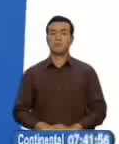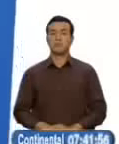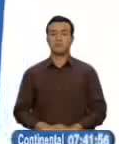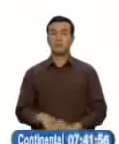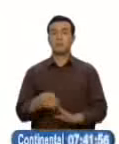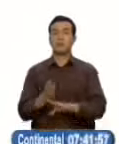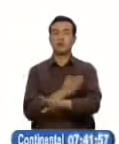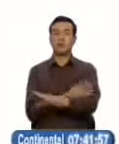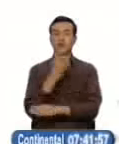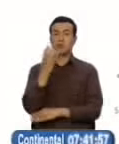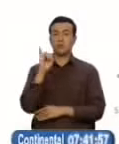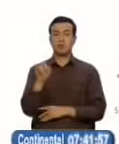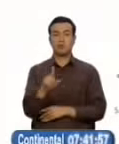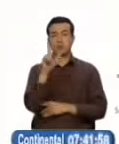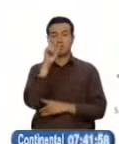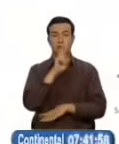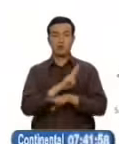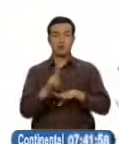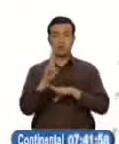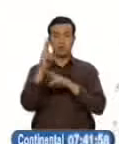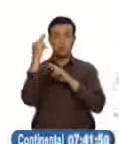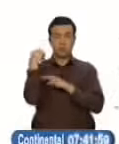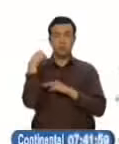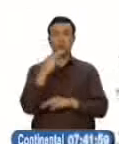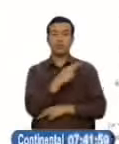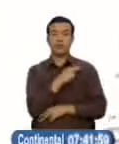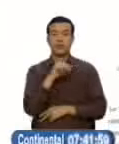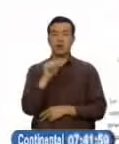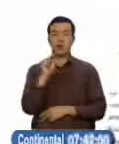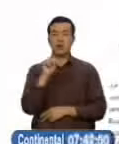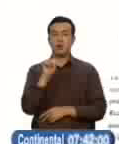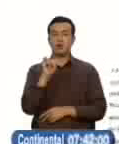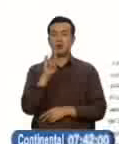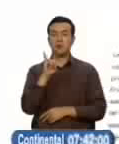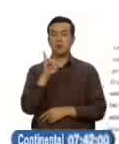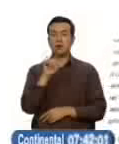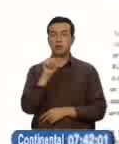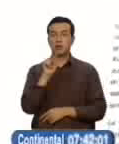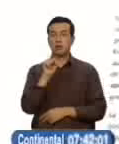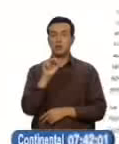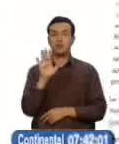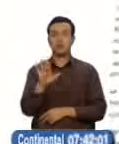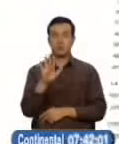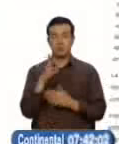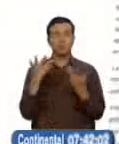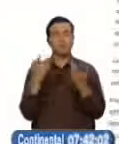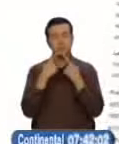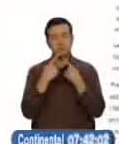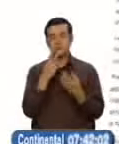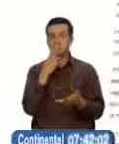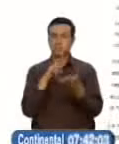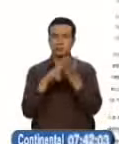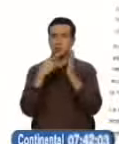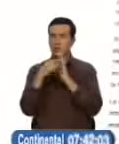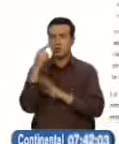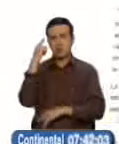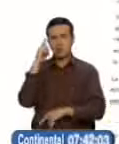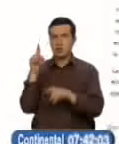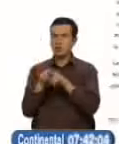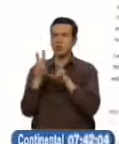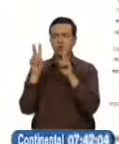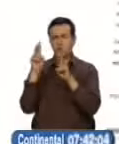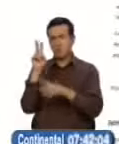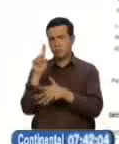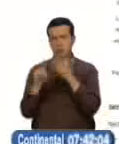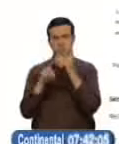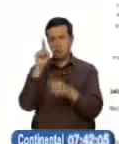El pasado 14 de julio, el rector encargado de la Universidad Andina, Jaime Breil, a través de este comunicado mostró su inconformidad sobre